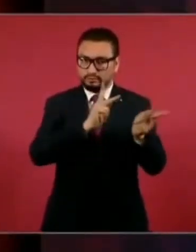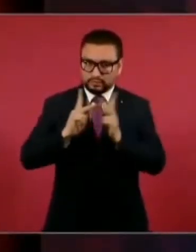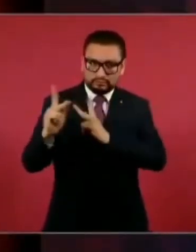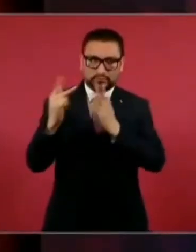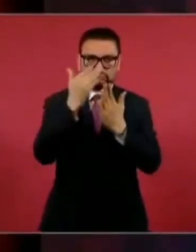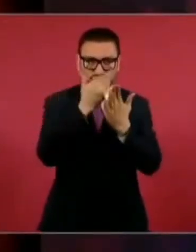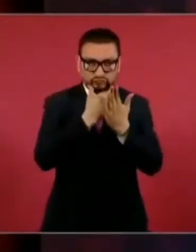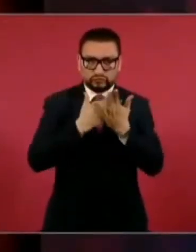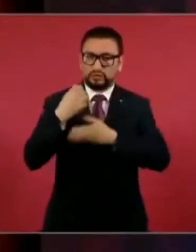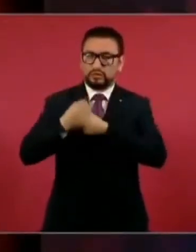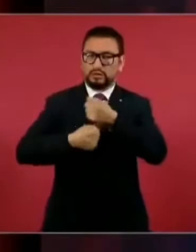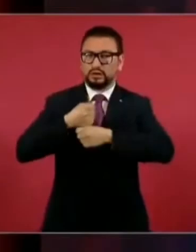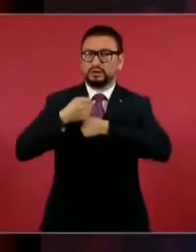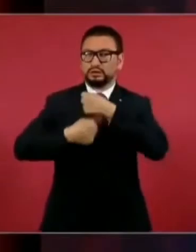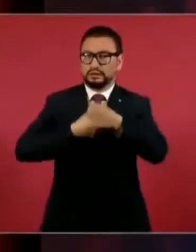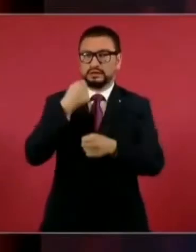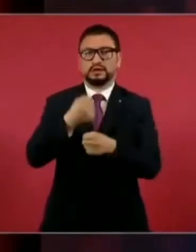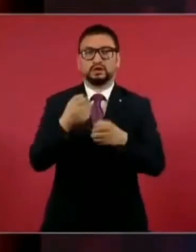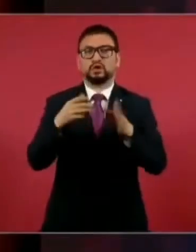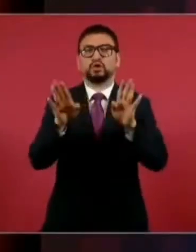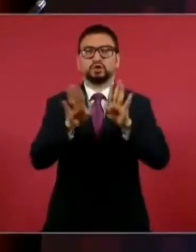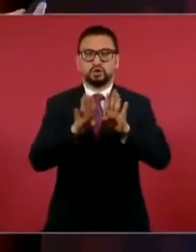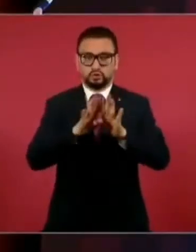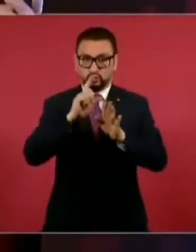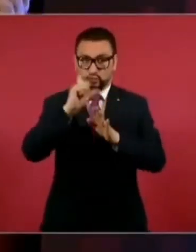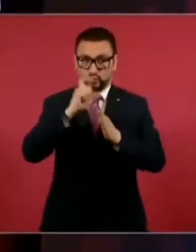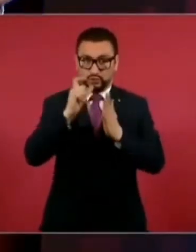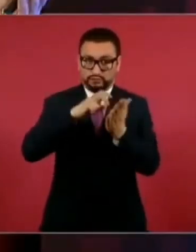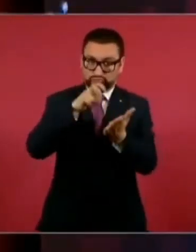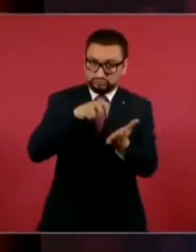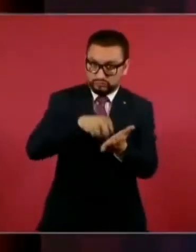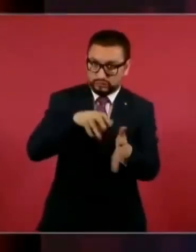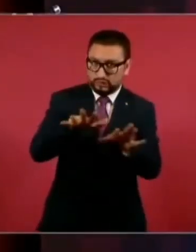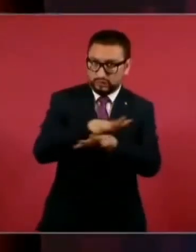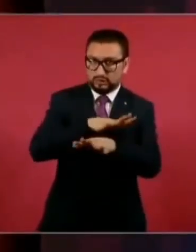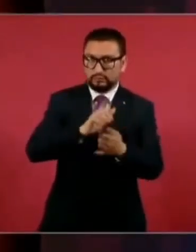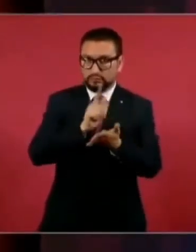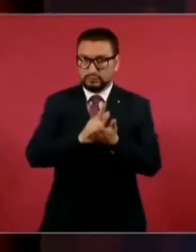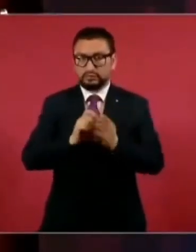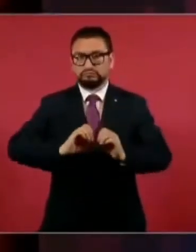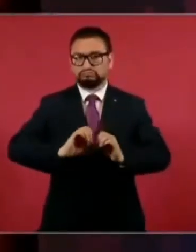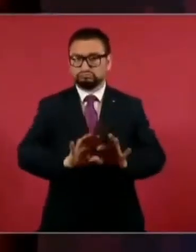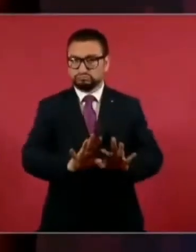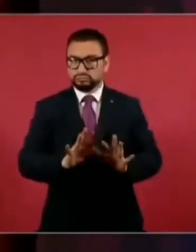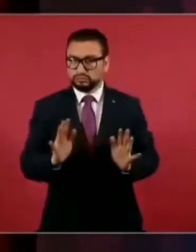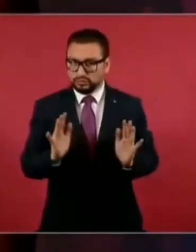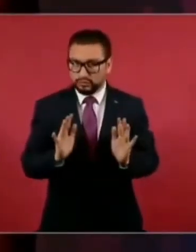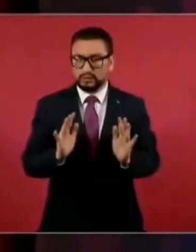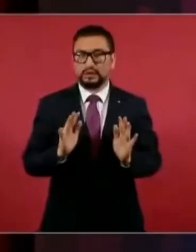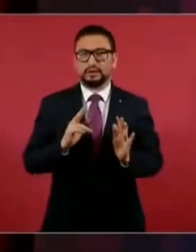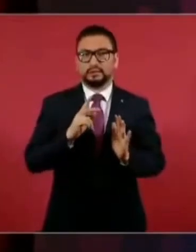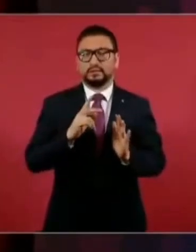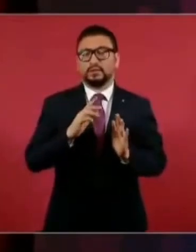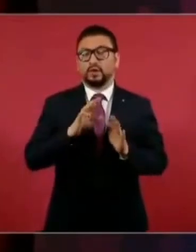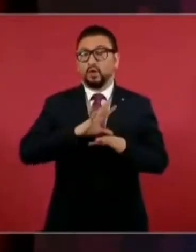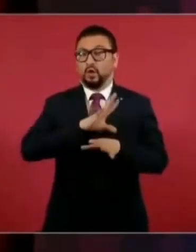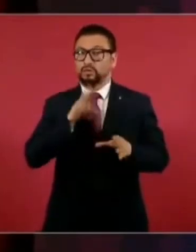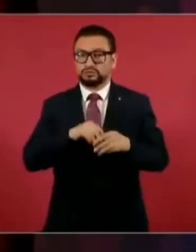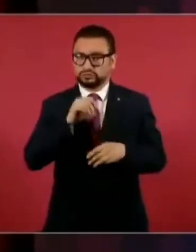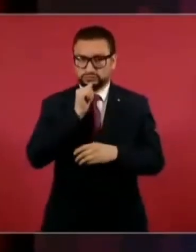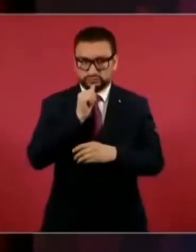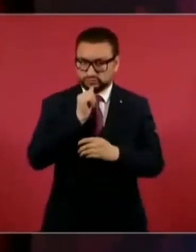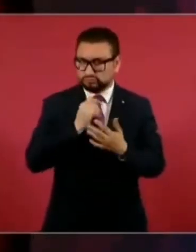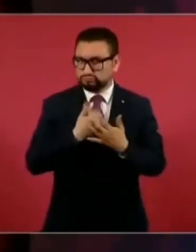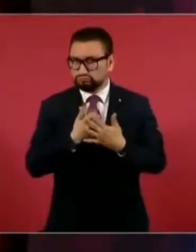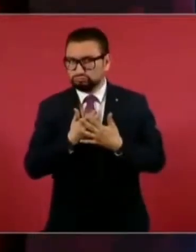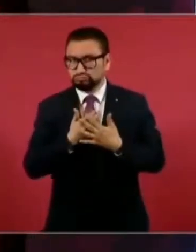estuvo haciendo por muchos años. Al momento de que entra la reforma, bueno, se deja de hacer esa planeación integral